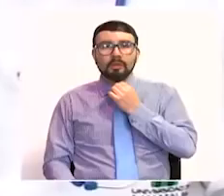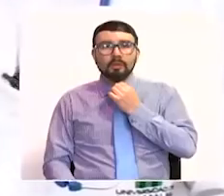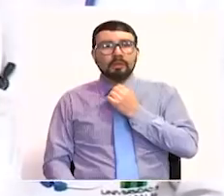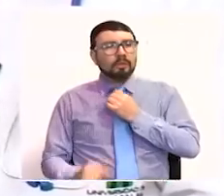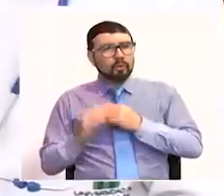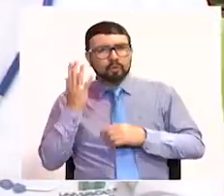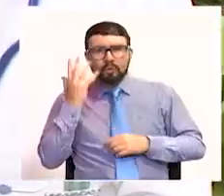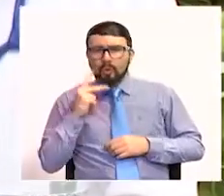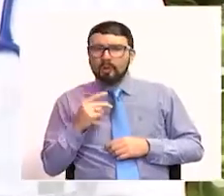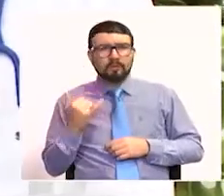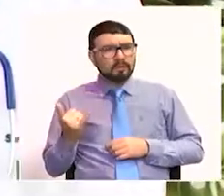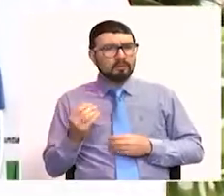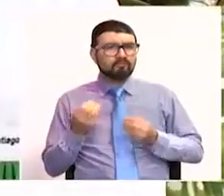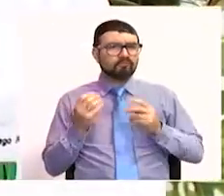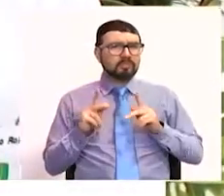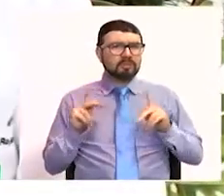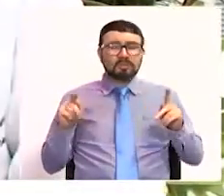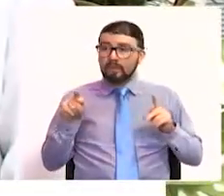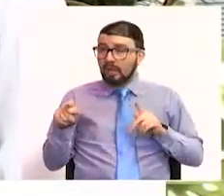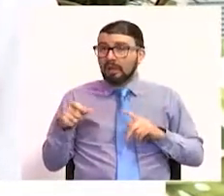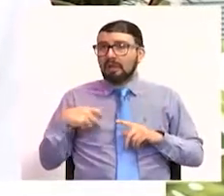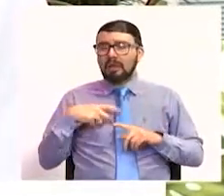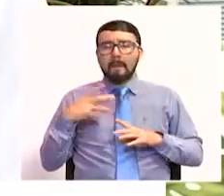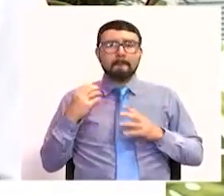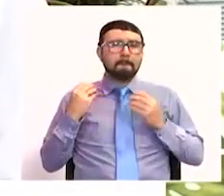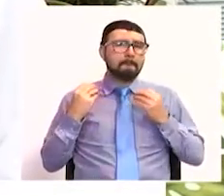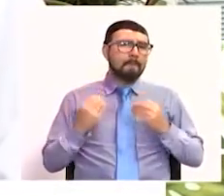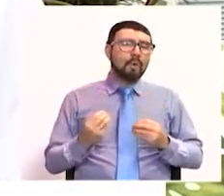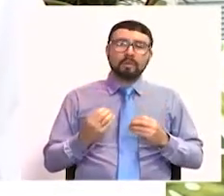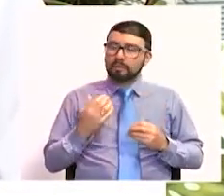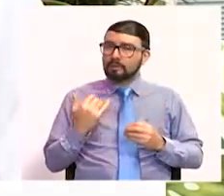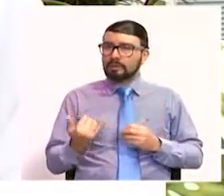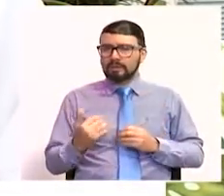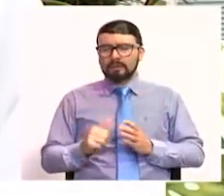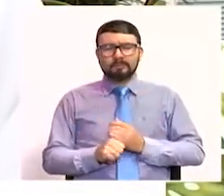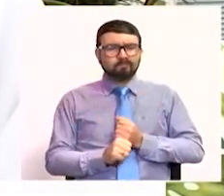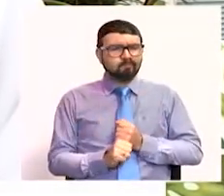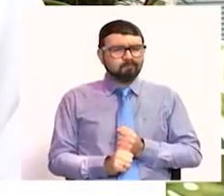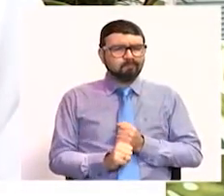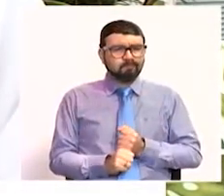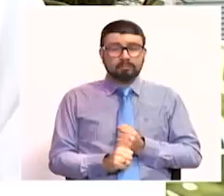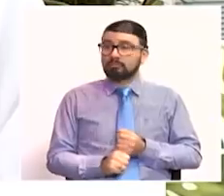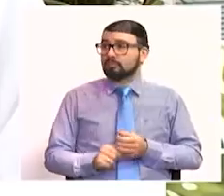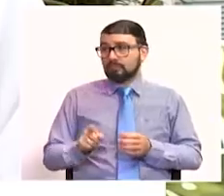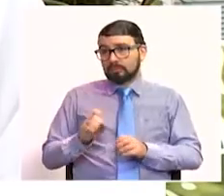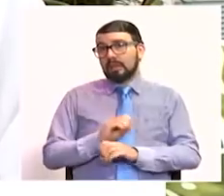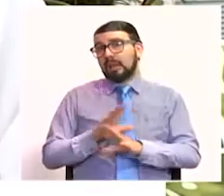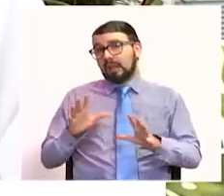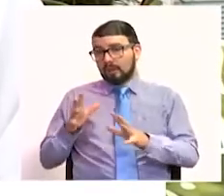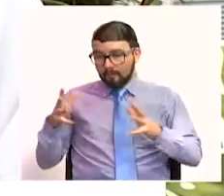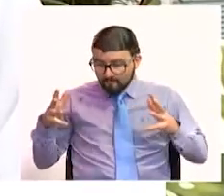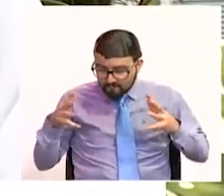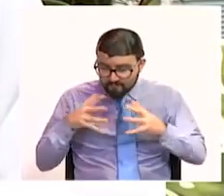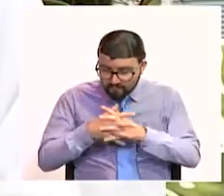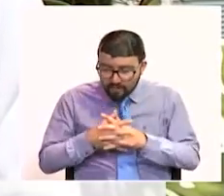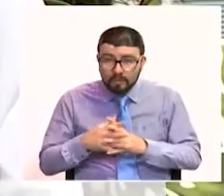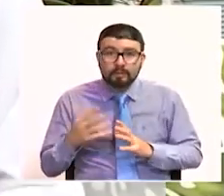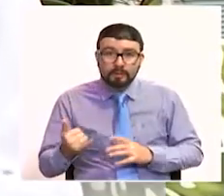personas tienen más estreñimiento. Por supuesto, hay una relación inmensa con la parte